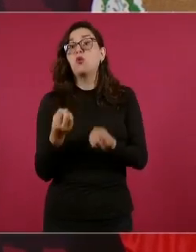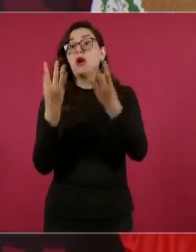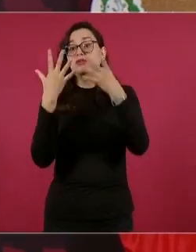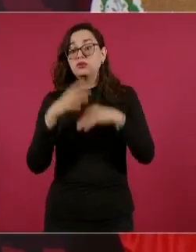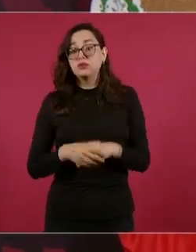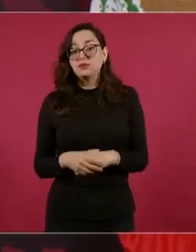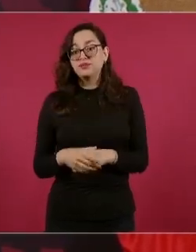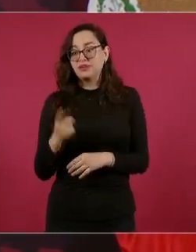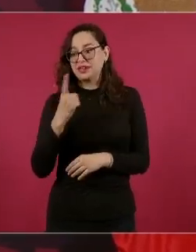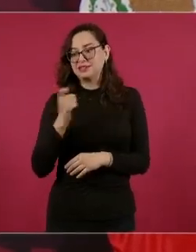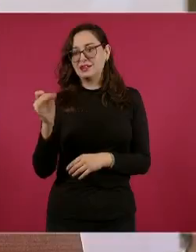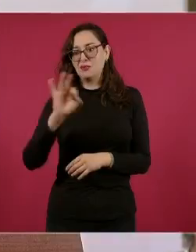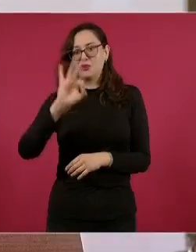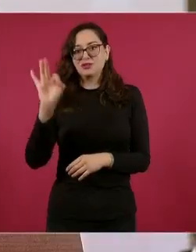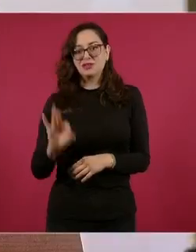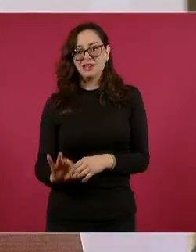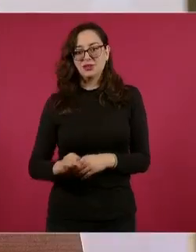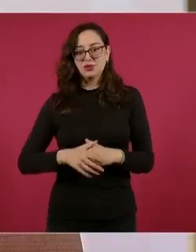Pero el salario